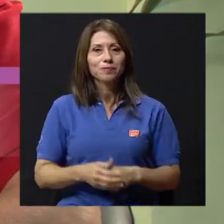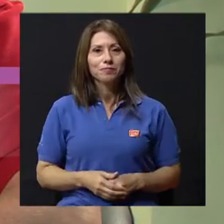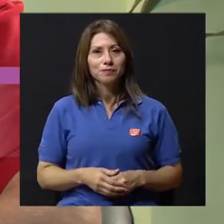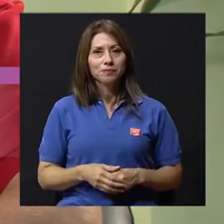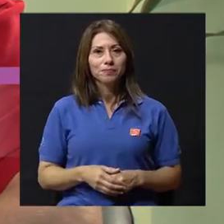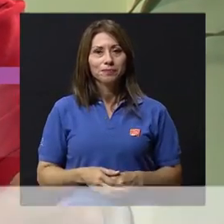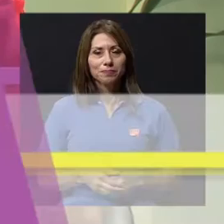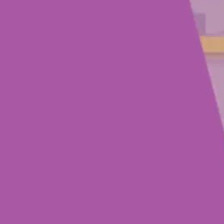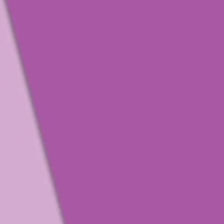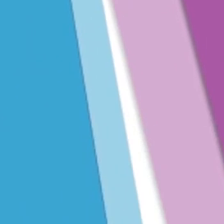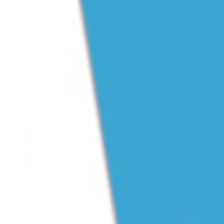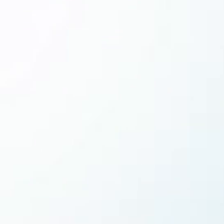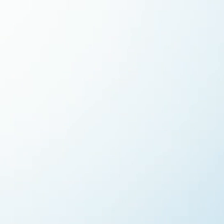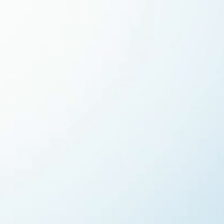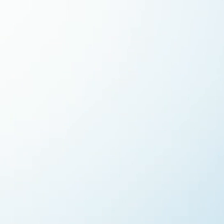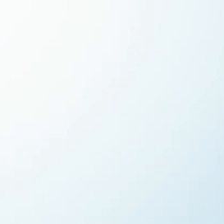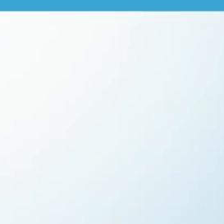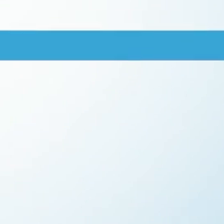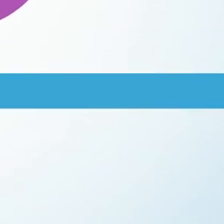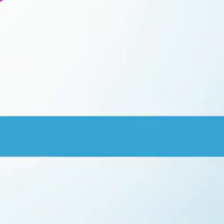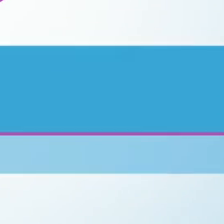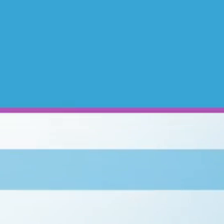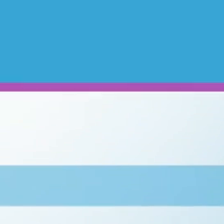estaremos nuevamente. Sí, es que ya.